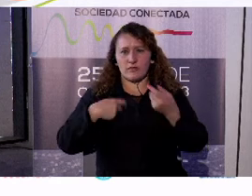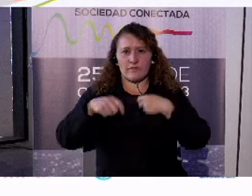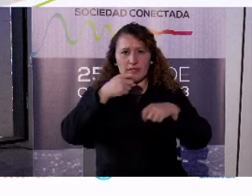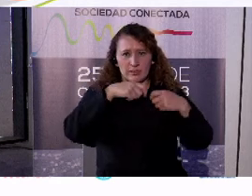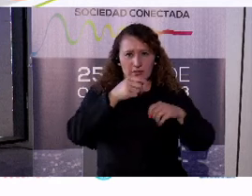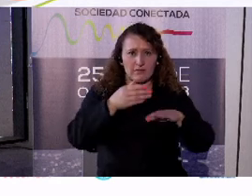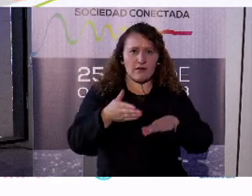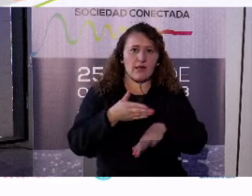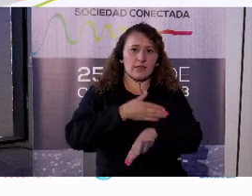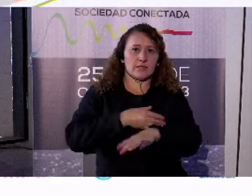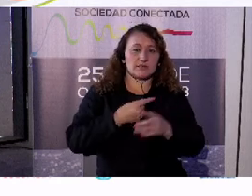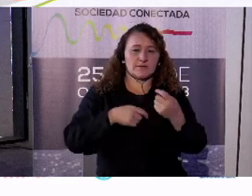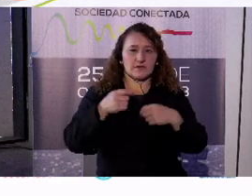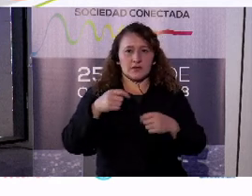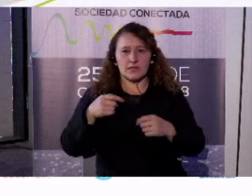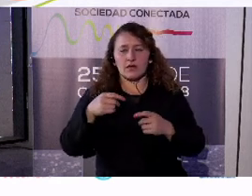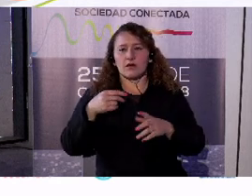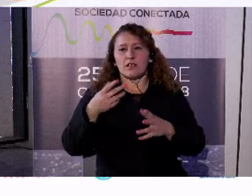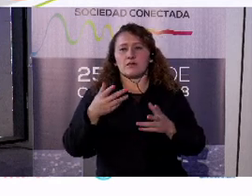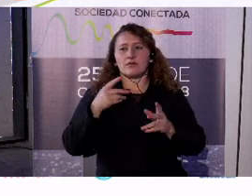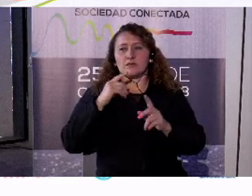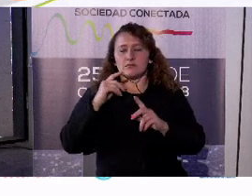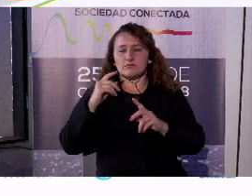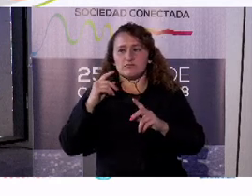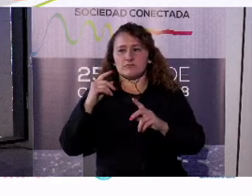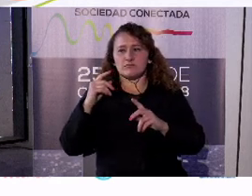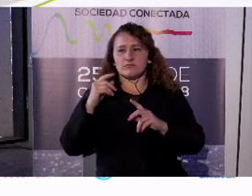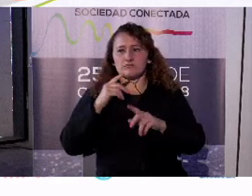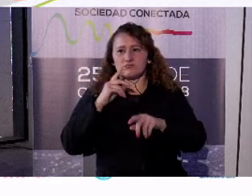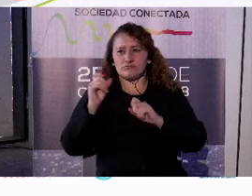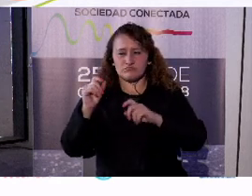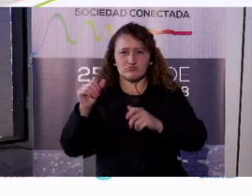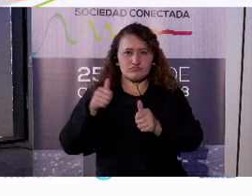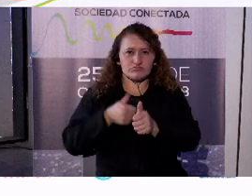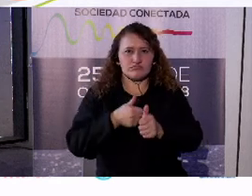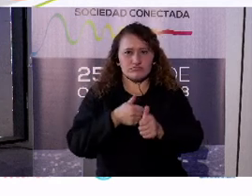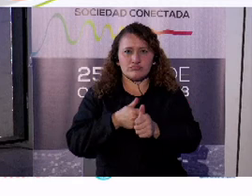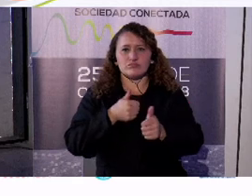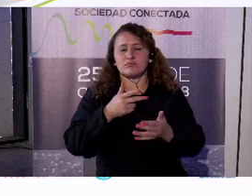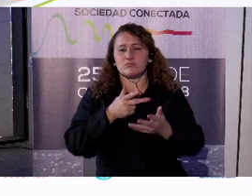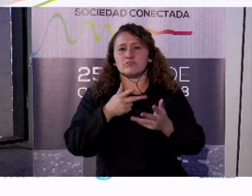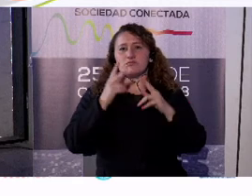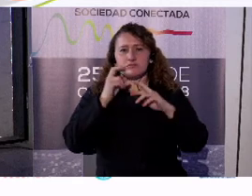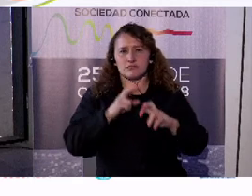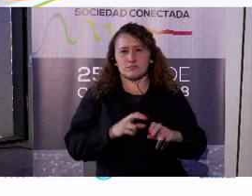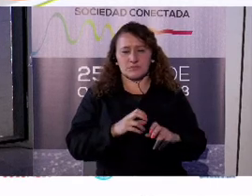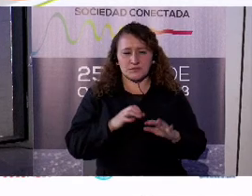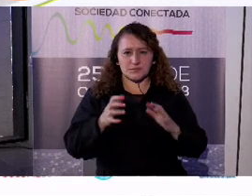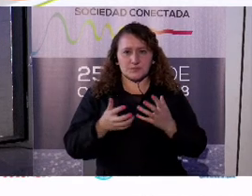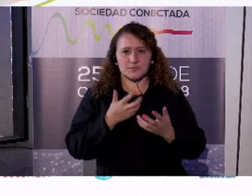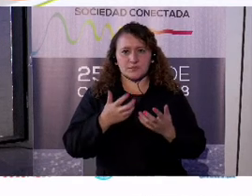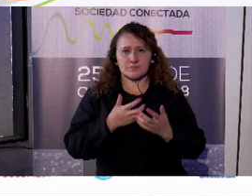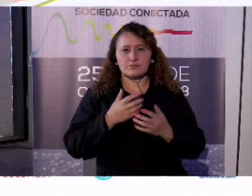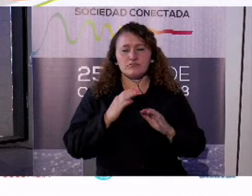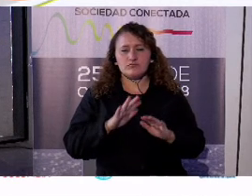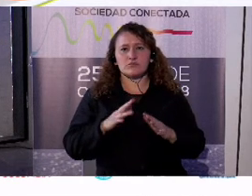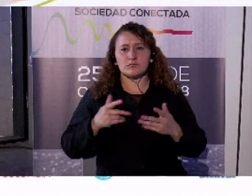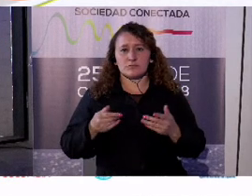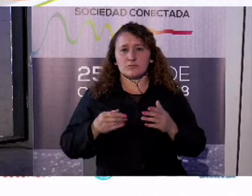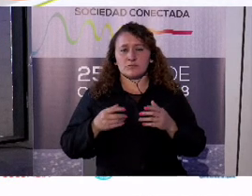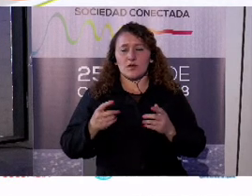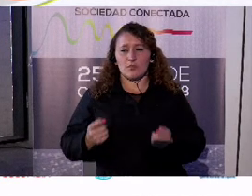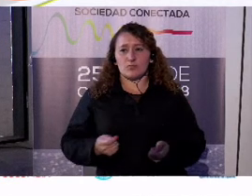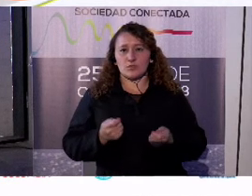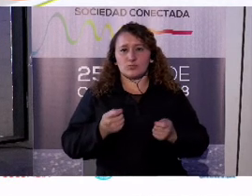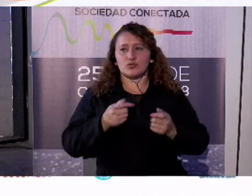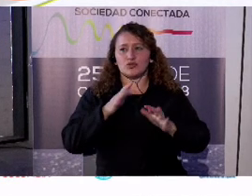preventa consultoría e integración de sistemas ha estado a cargo de la promoción desarrollo de